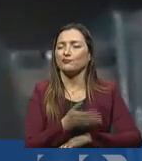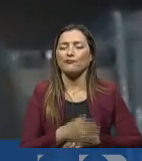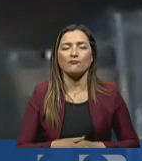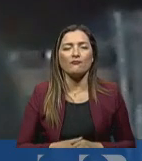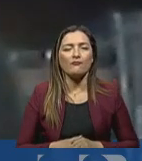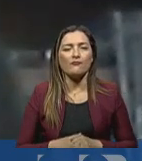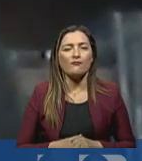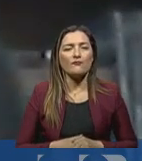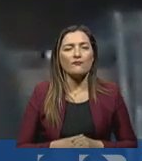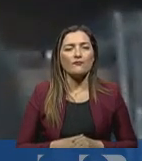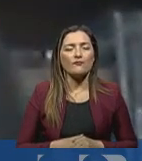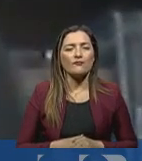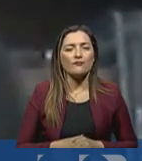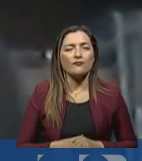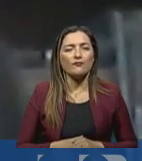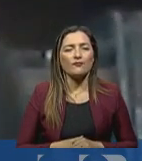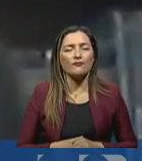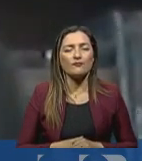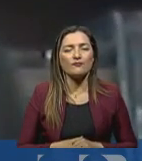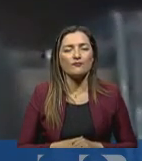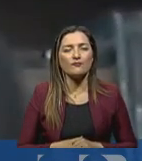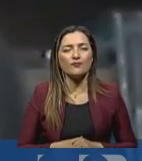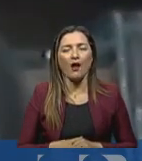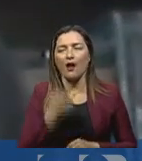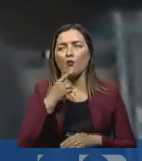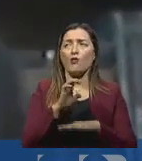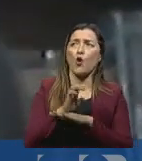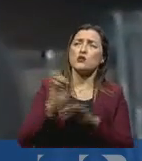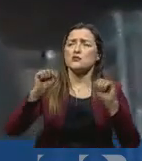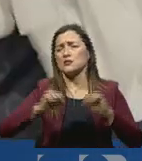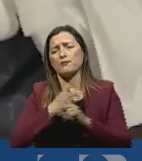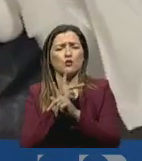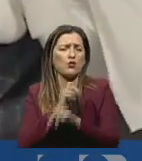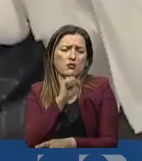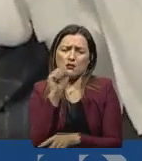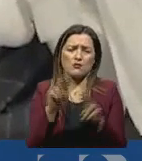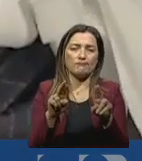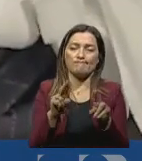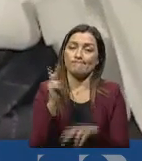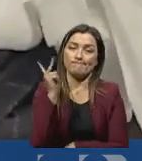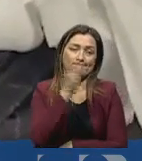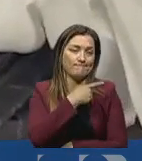que se ufana de ser protector de los derechos de la naturaleza